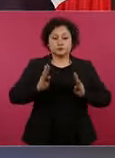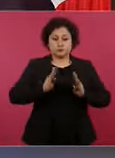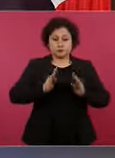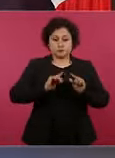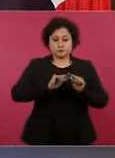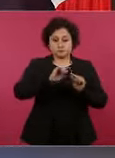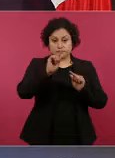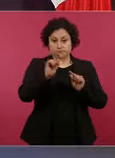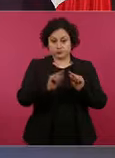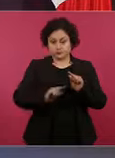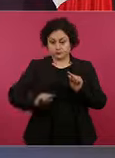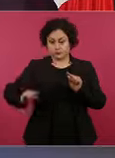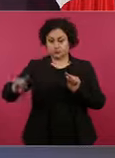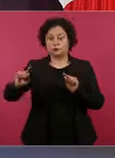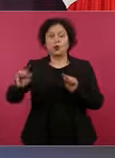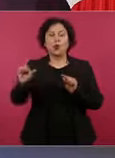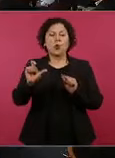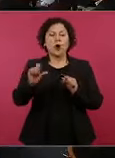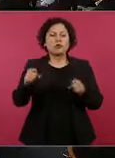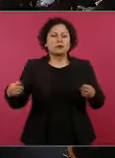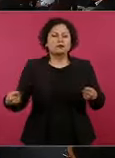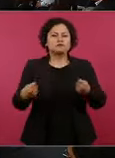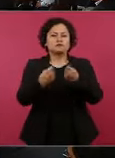y la delincuencia.